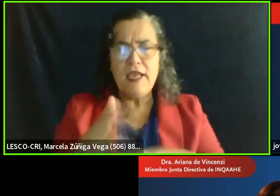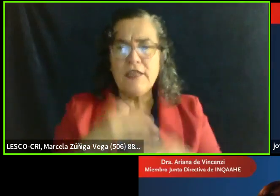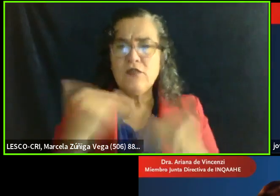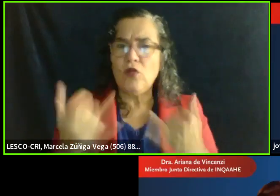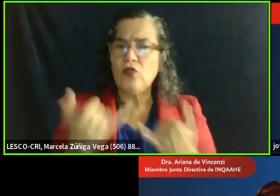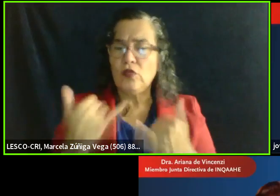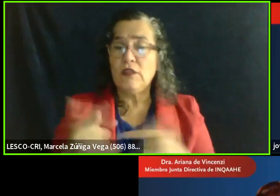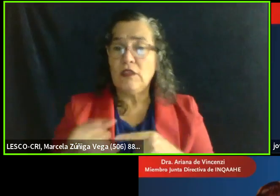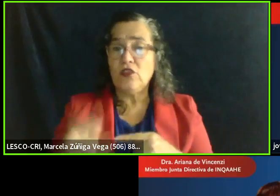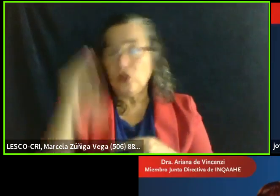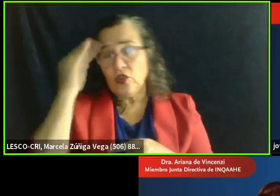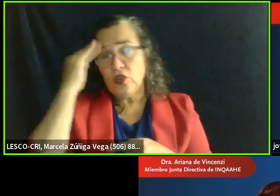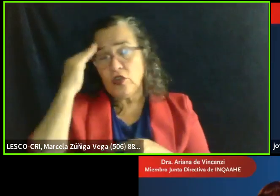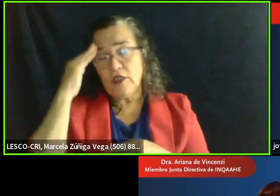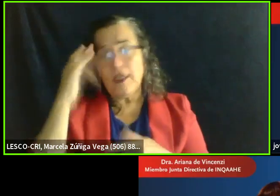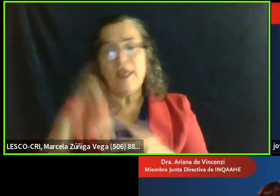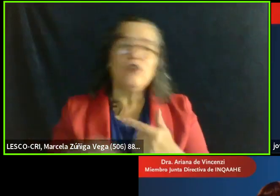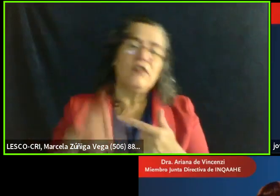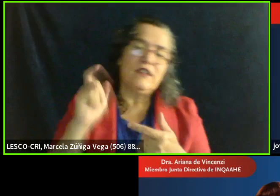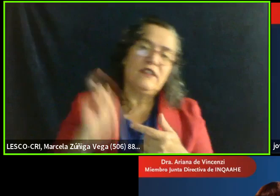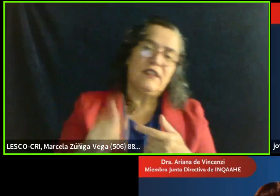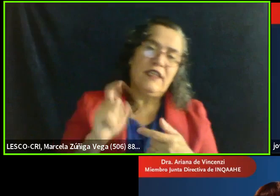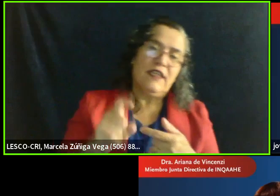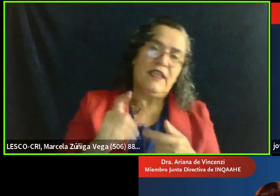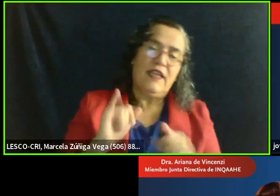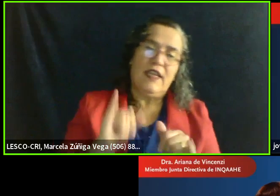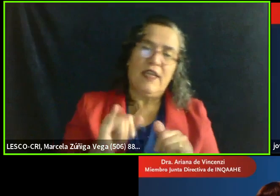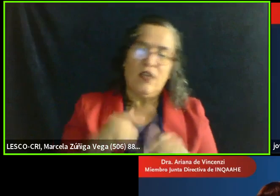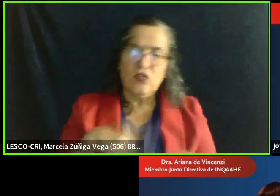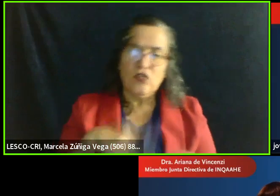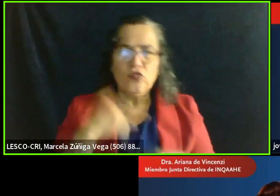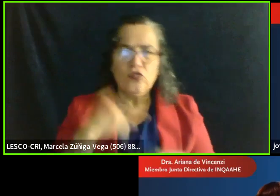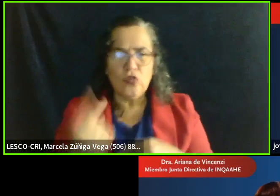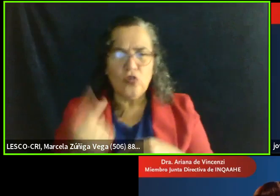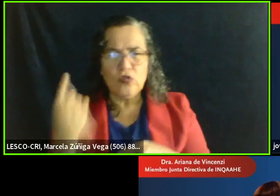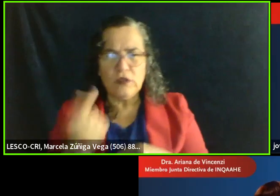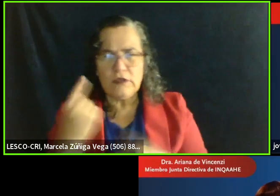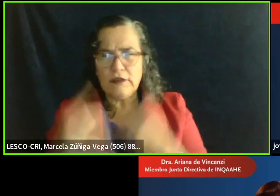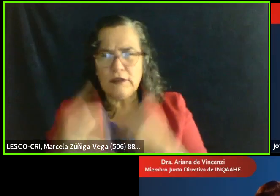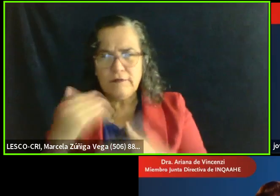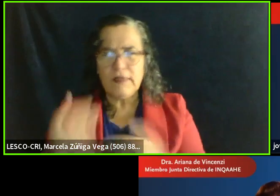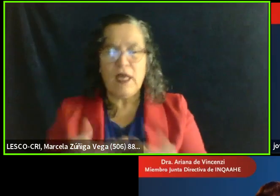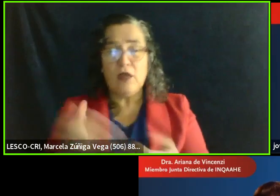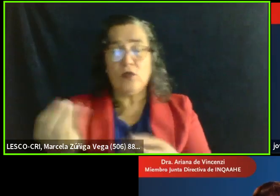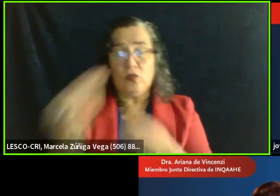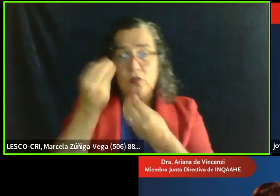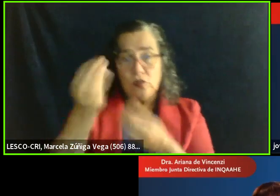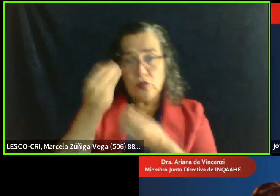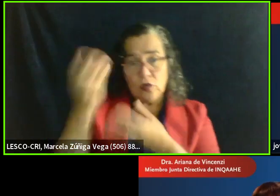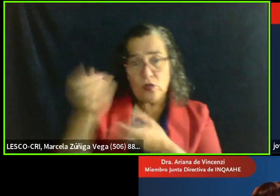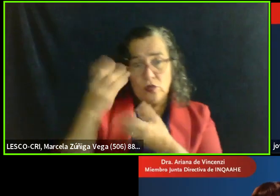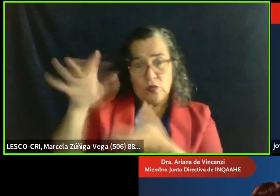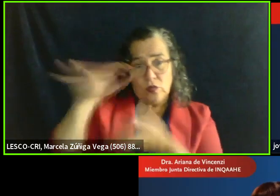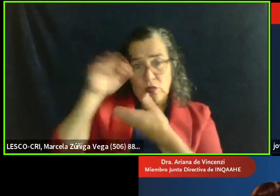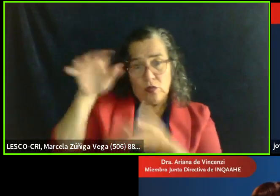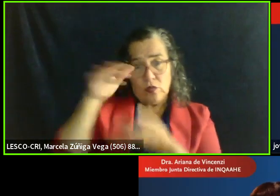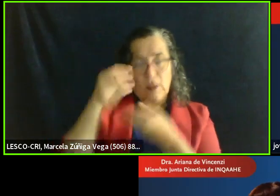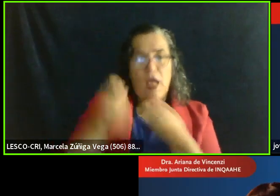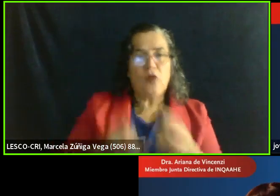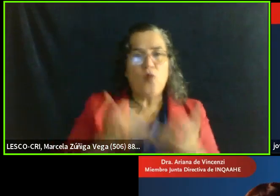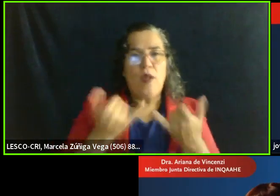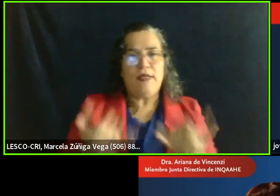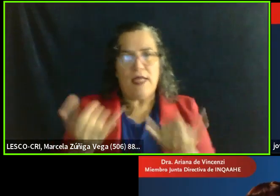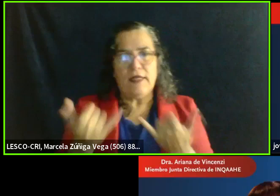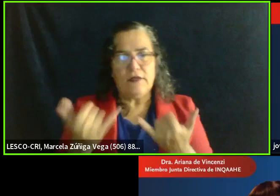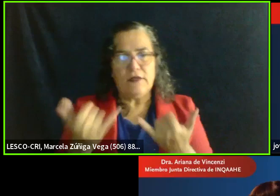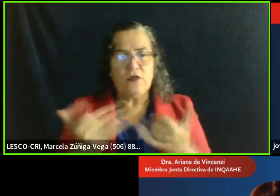conocimientos y esto requiere que estemos constantemente actualizándonos en relación a los